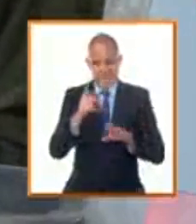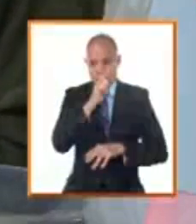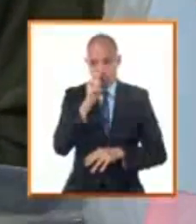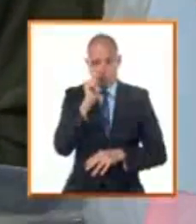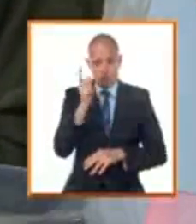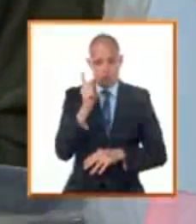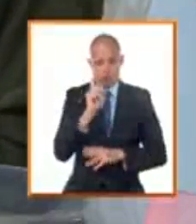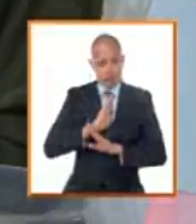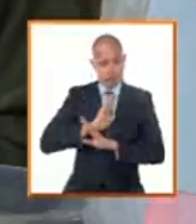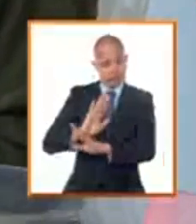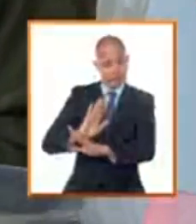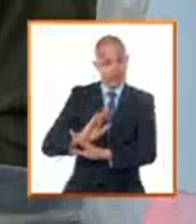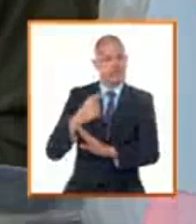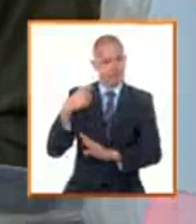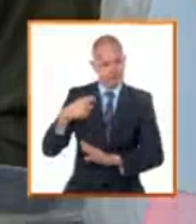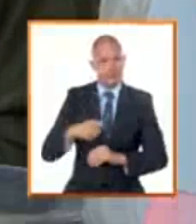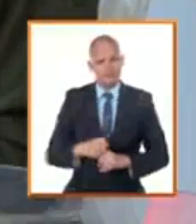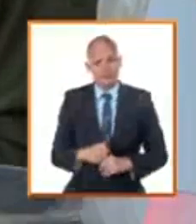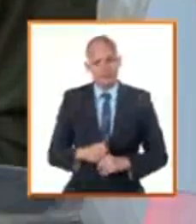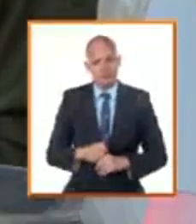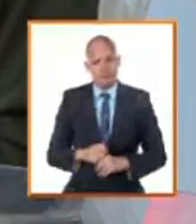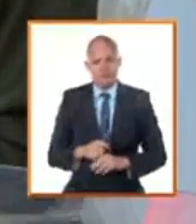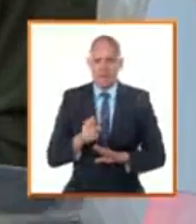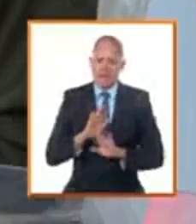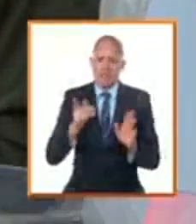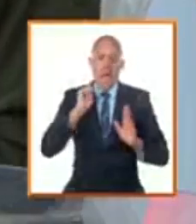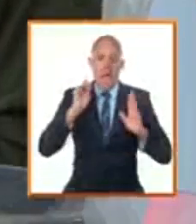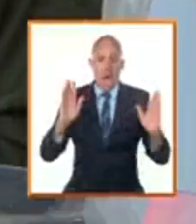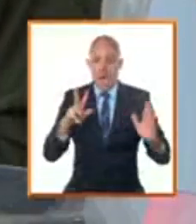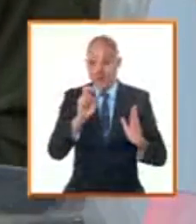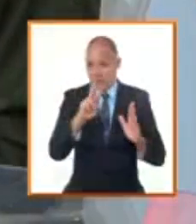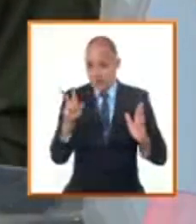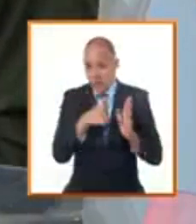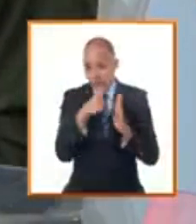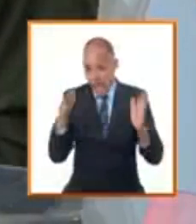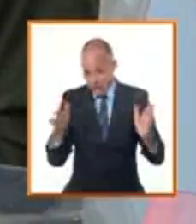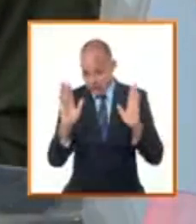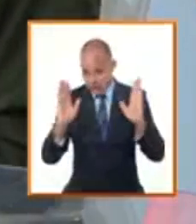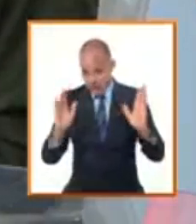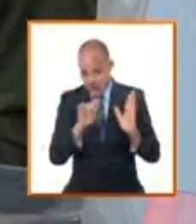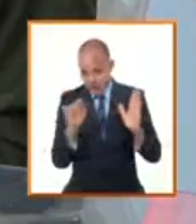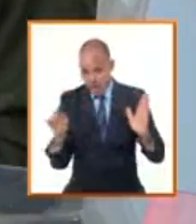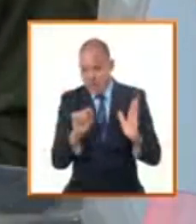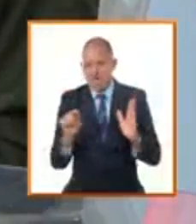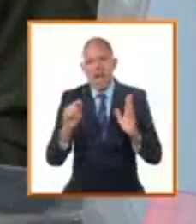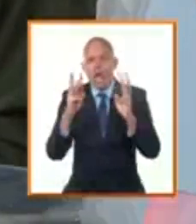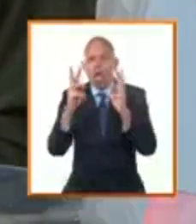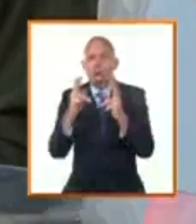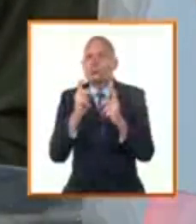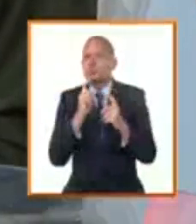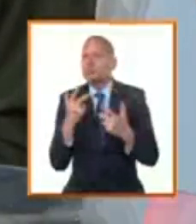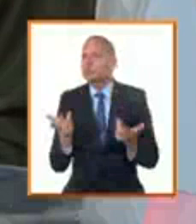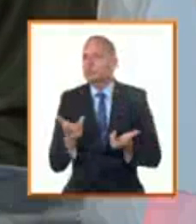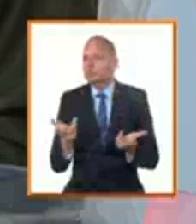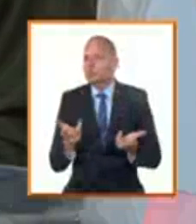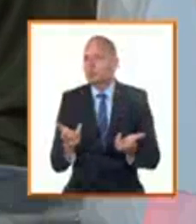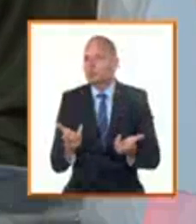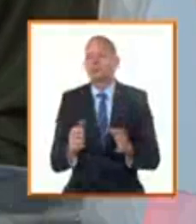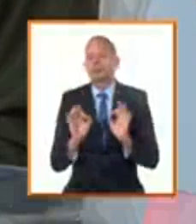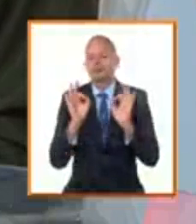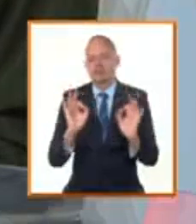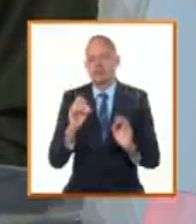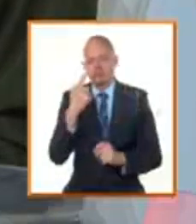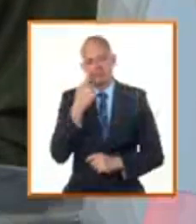nacional. Los resultados alcanzados en el 2022 confirman la voluntad del Estado y del gobierno